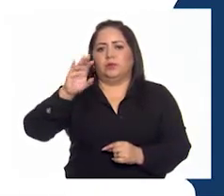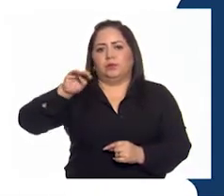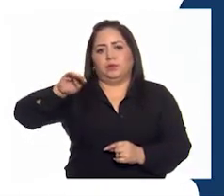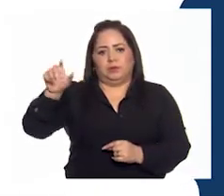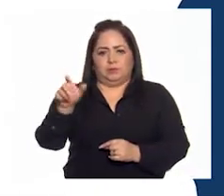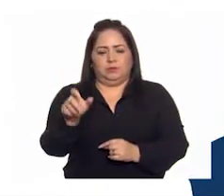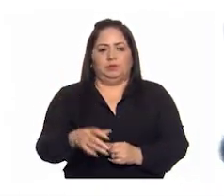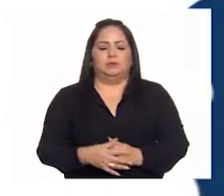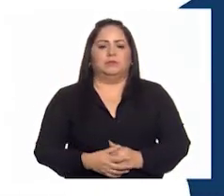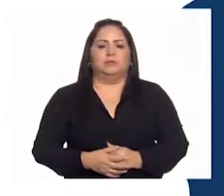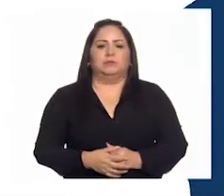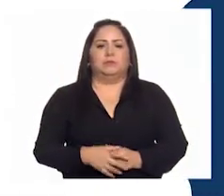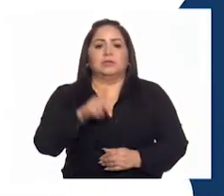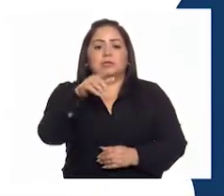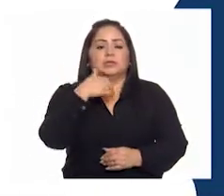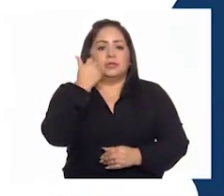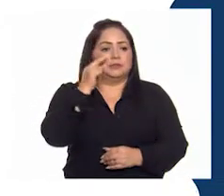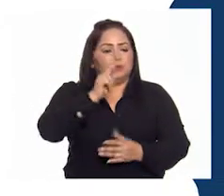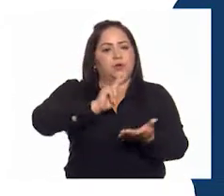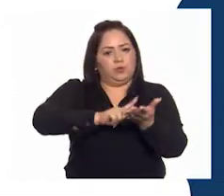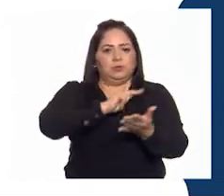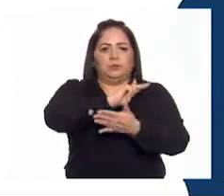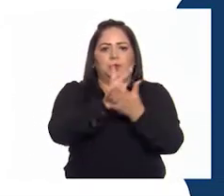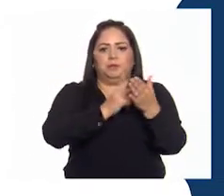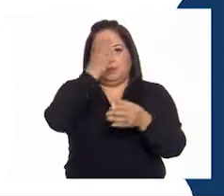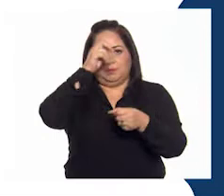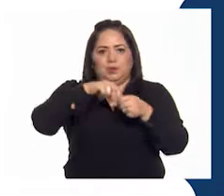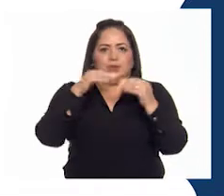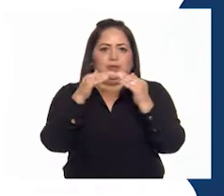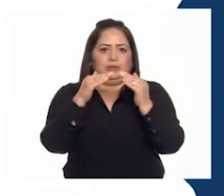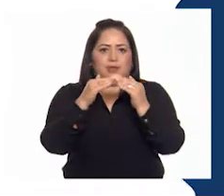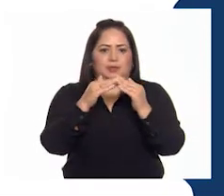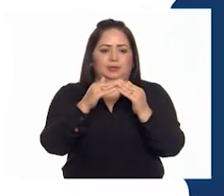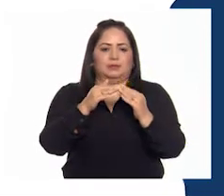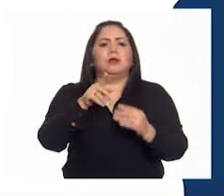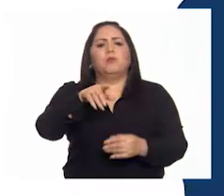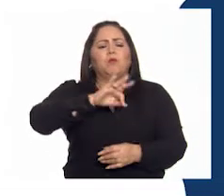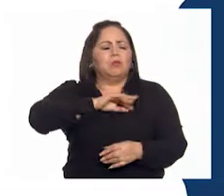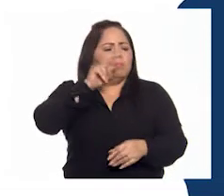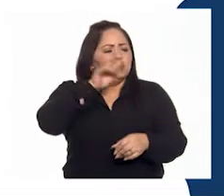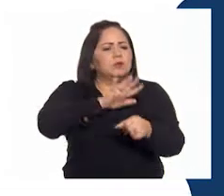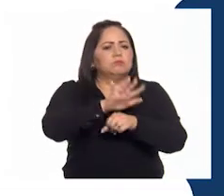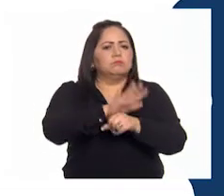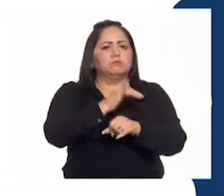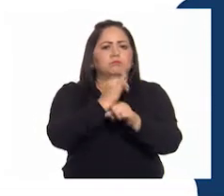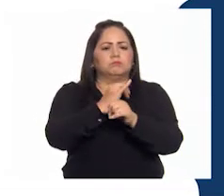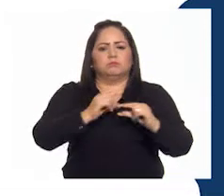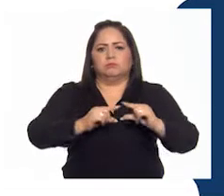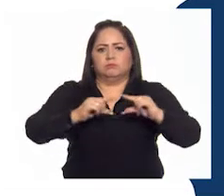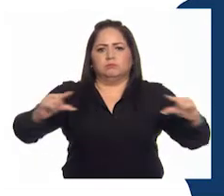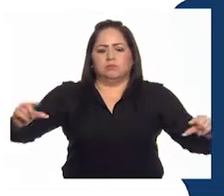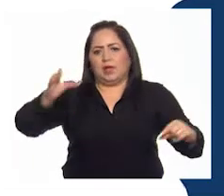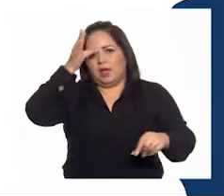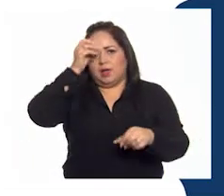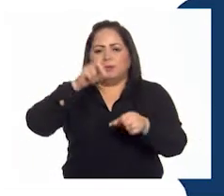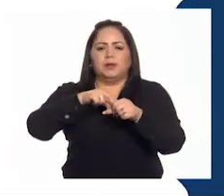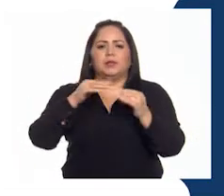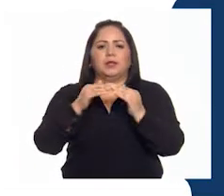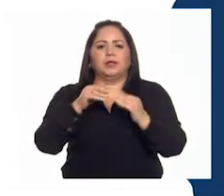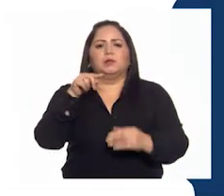conalitec.cep.gov.mx. Si quieres volver a ver los programas de Aprende en Casa, los puedes encontrar en la siguiente liga: